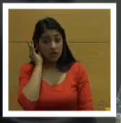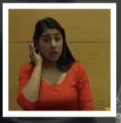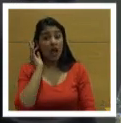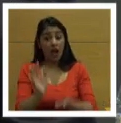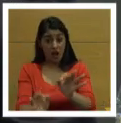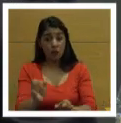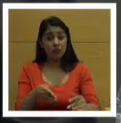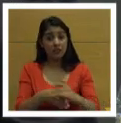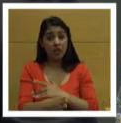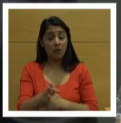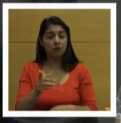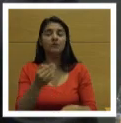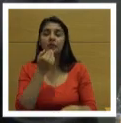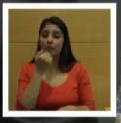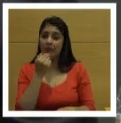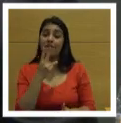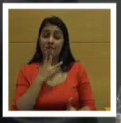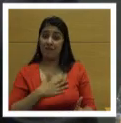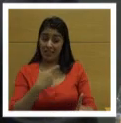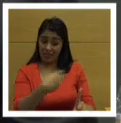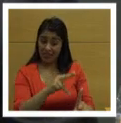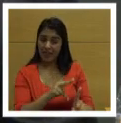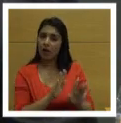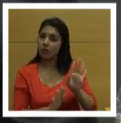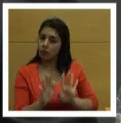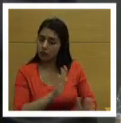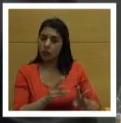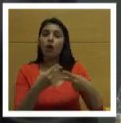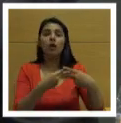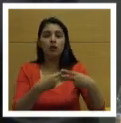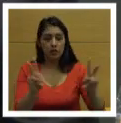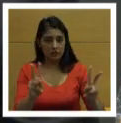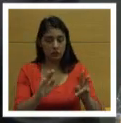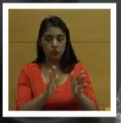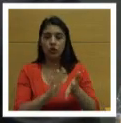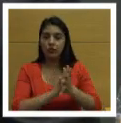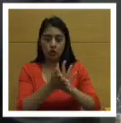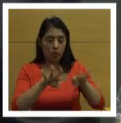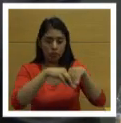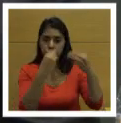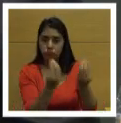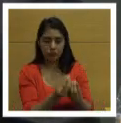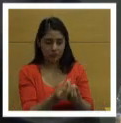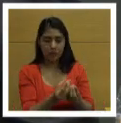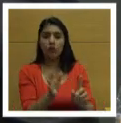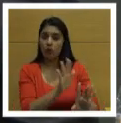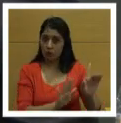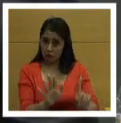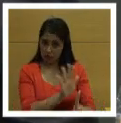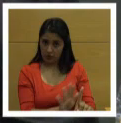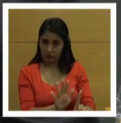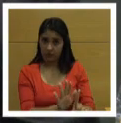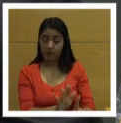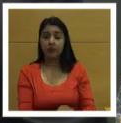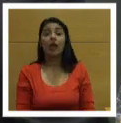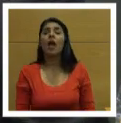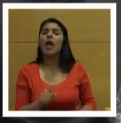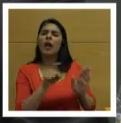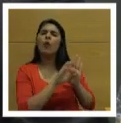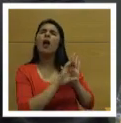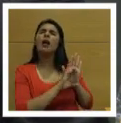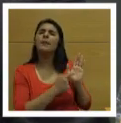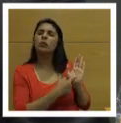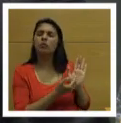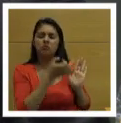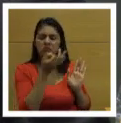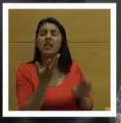como la protección de su vida, libertad e integridad. En uno de sus capítulos define las